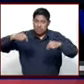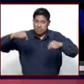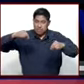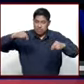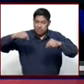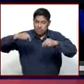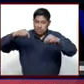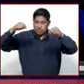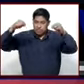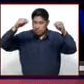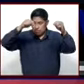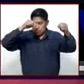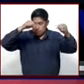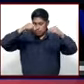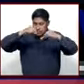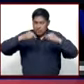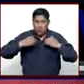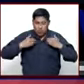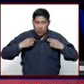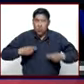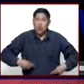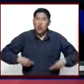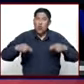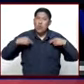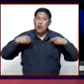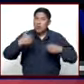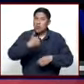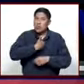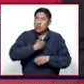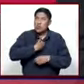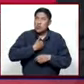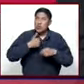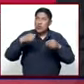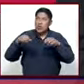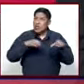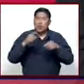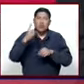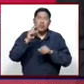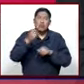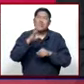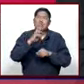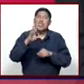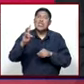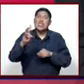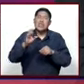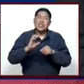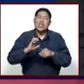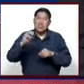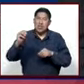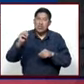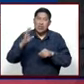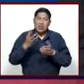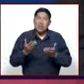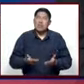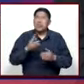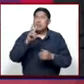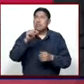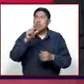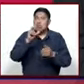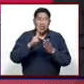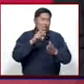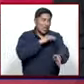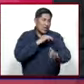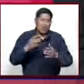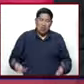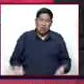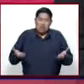trabajador, Figure 2, un robot humanoide autónomo. Este robot, que mide 1.67 centímetros y pesa 20 kilos, es capaz